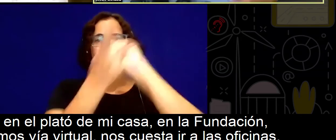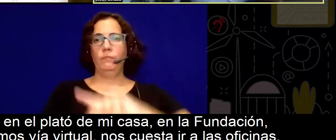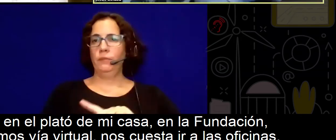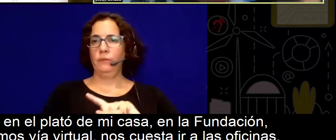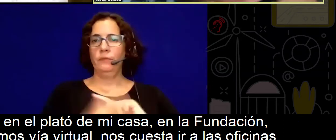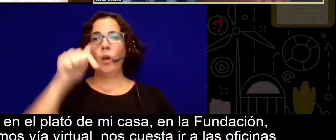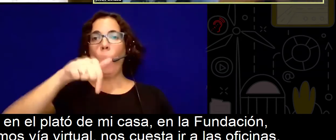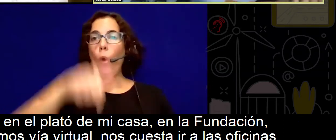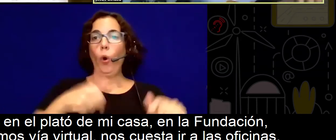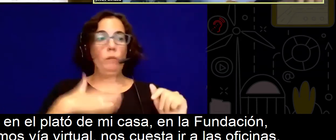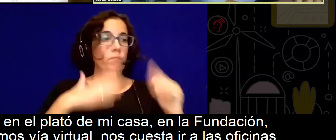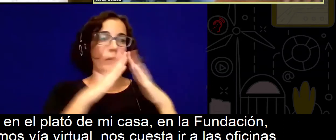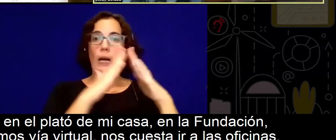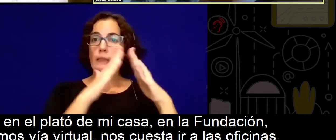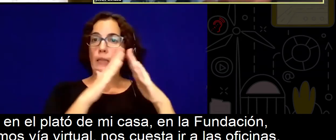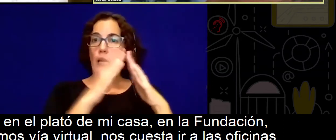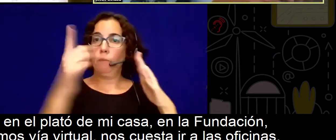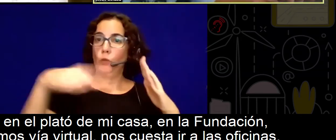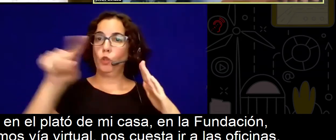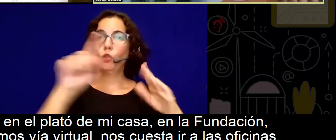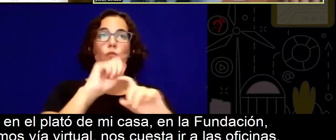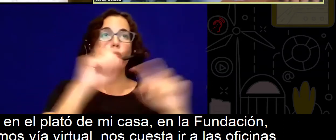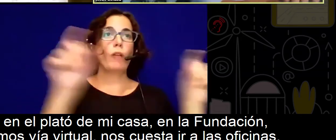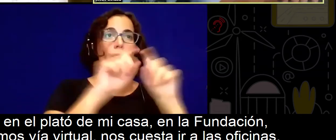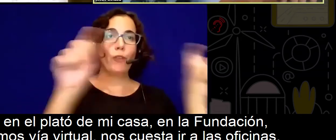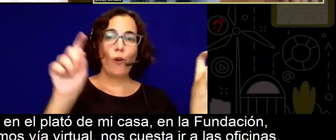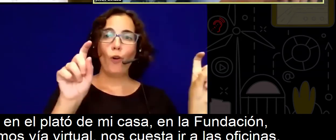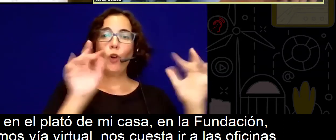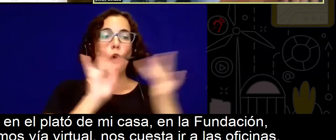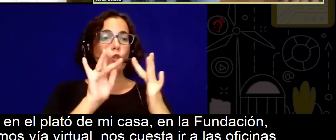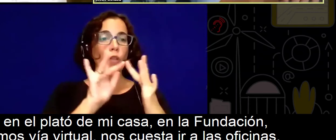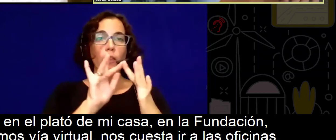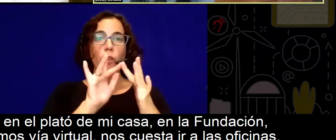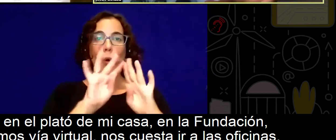de mi casa, estáis en la fundación, nos comunicamos vía virtual,